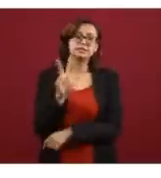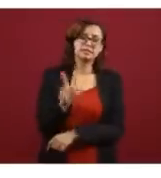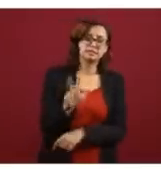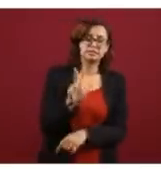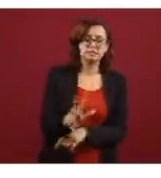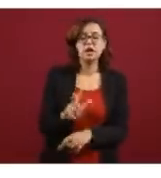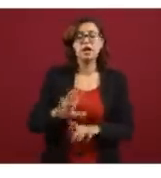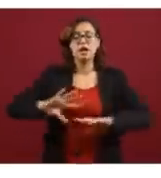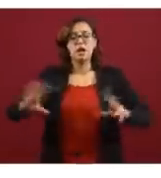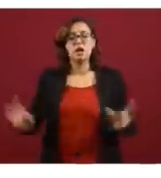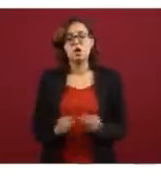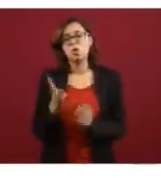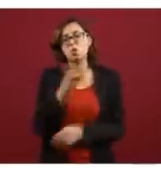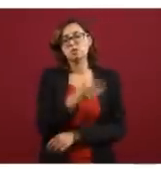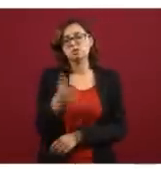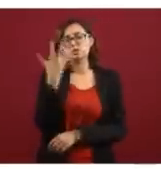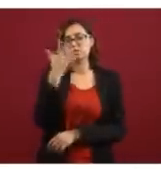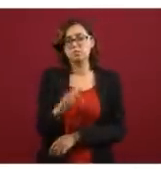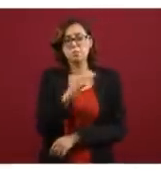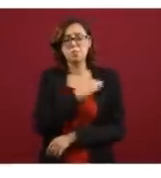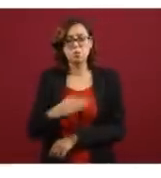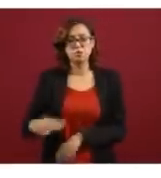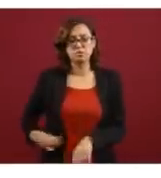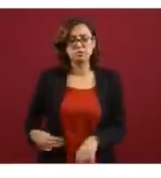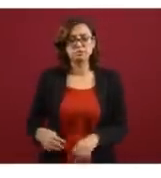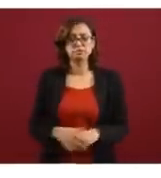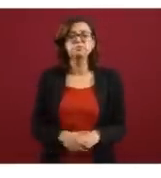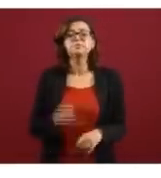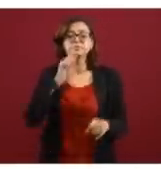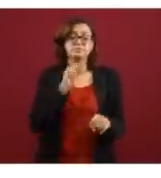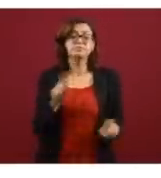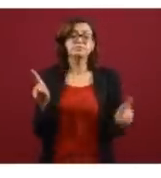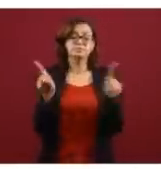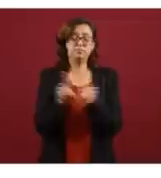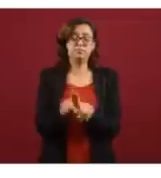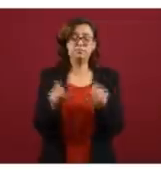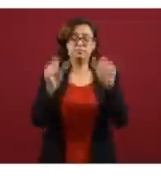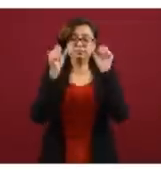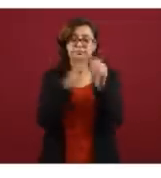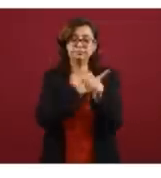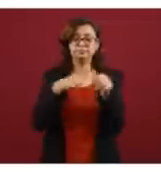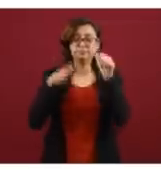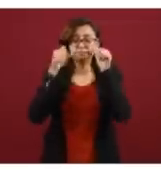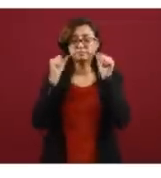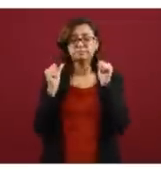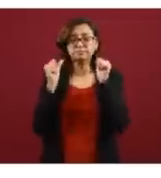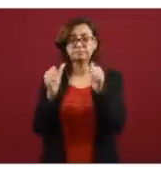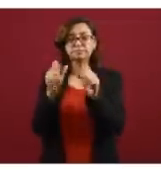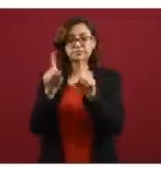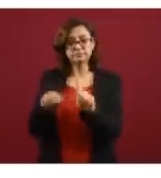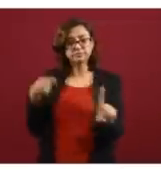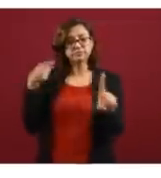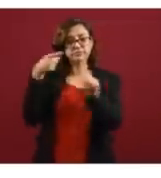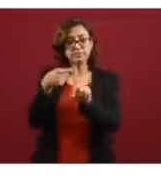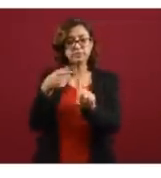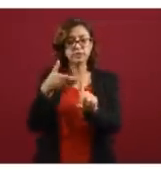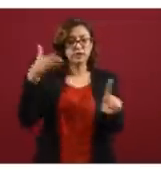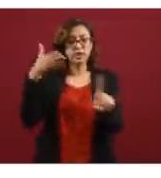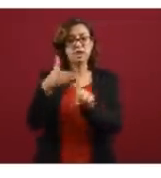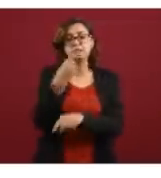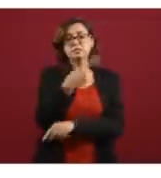a 410 municipios. De la misma manera, se da atención directa y especializada